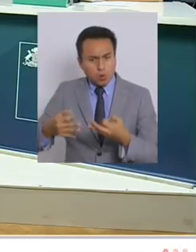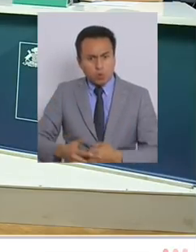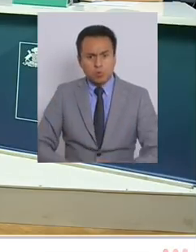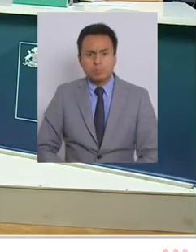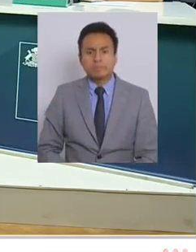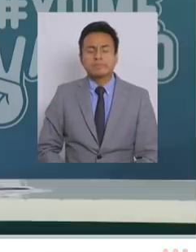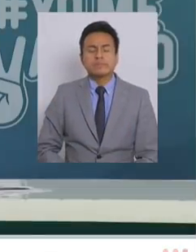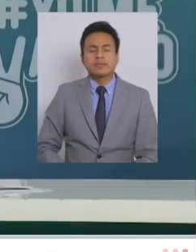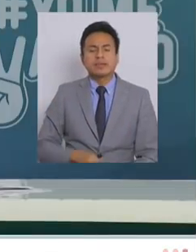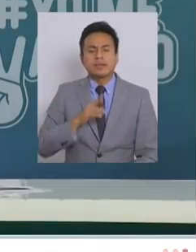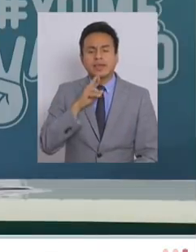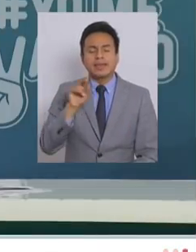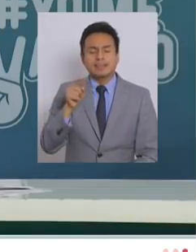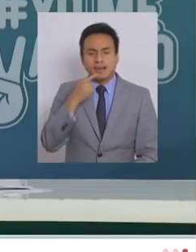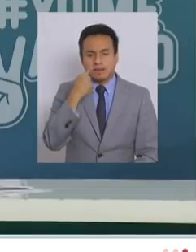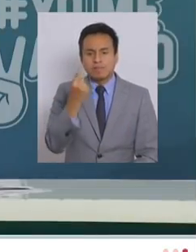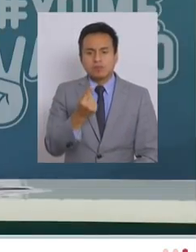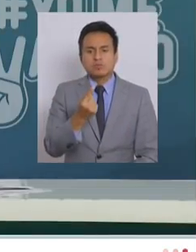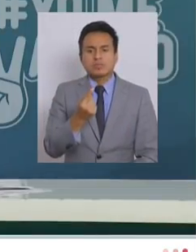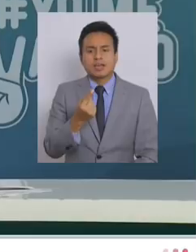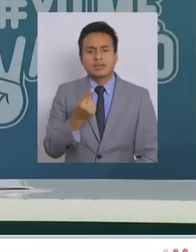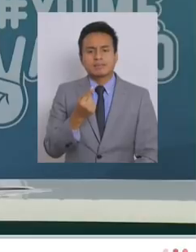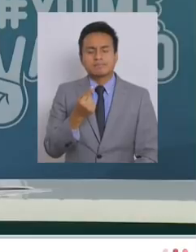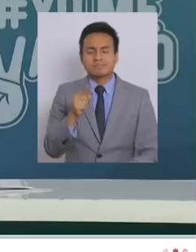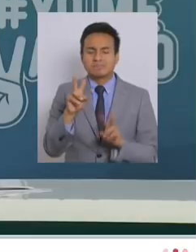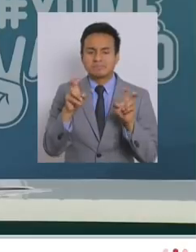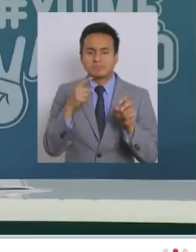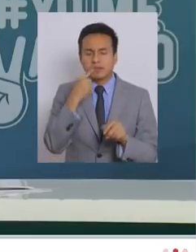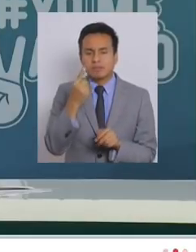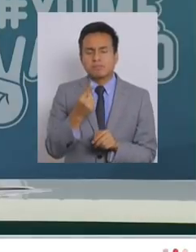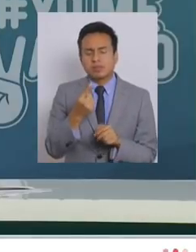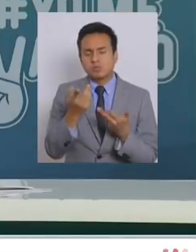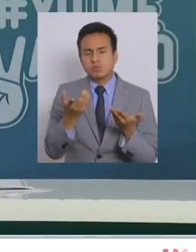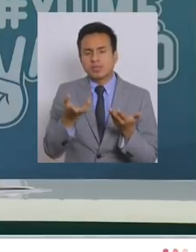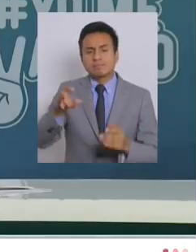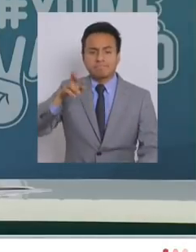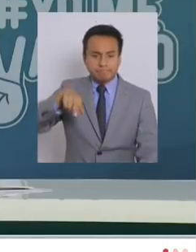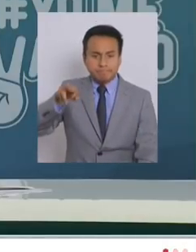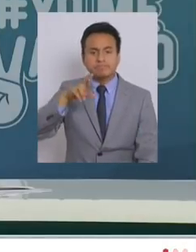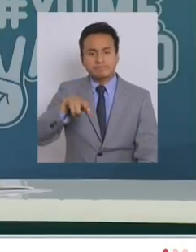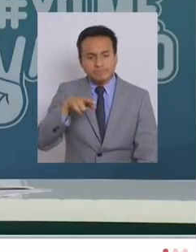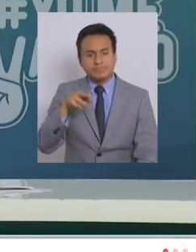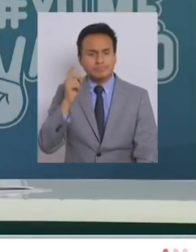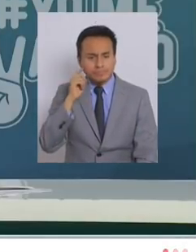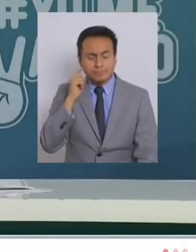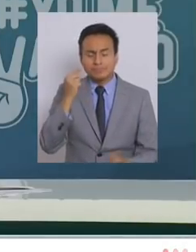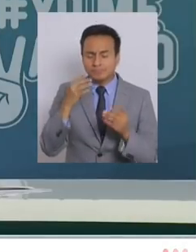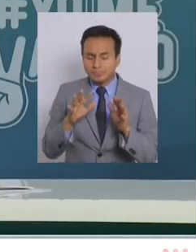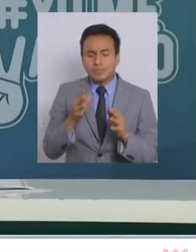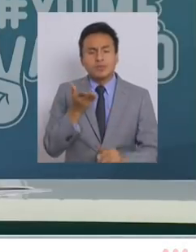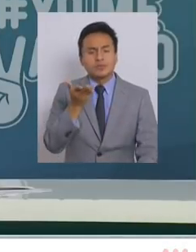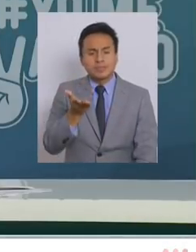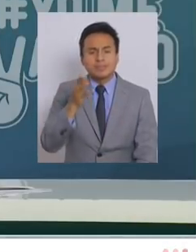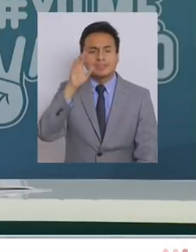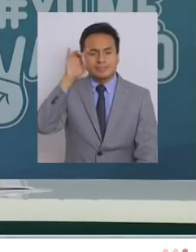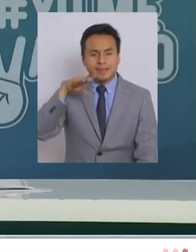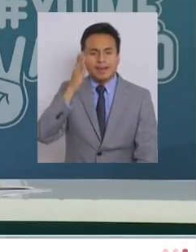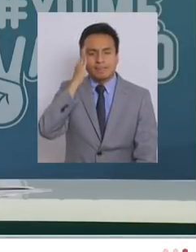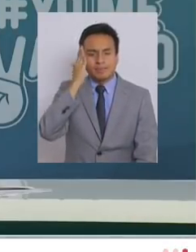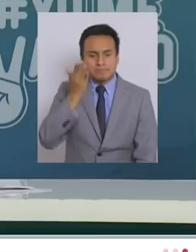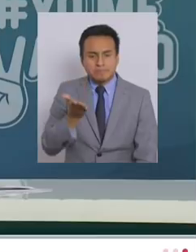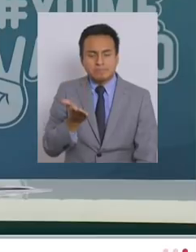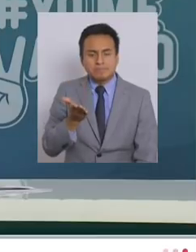bueno esa pregunta ha sido una pregunta que en forma repetitiva la hemos escuchado usted sabe